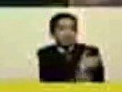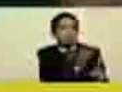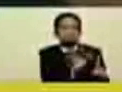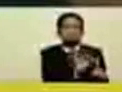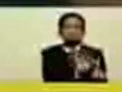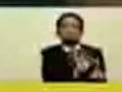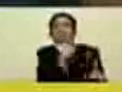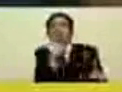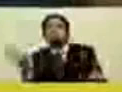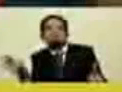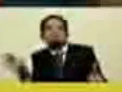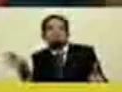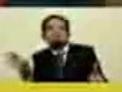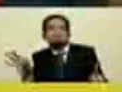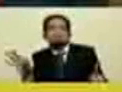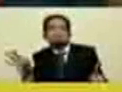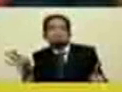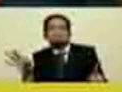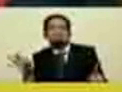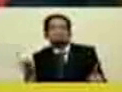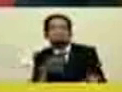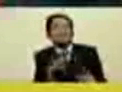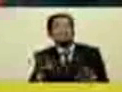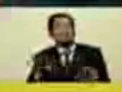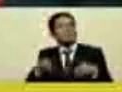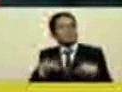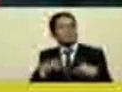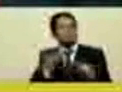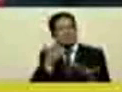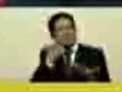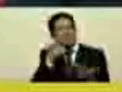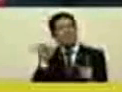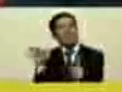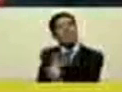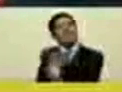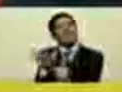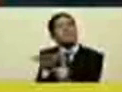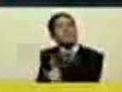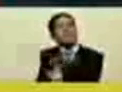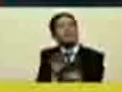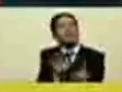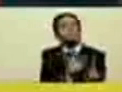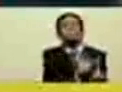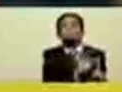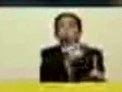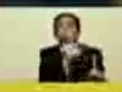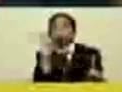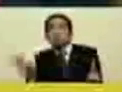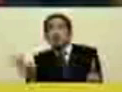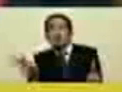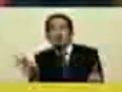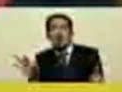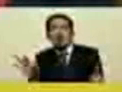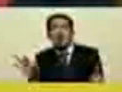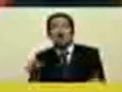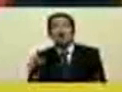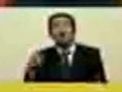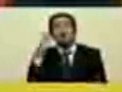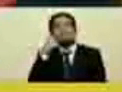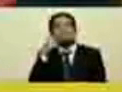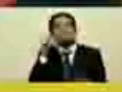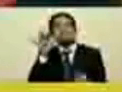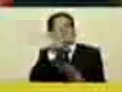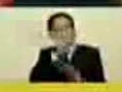y contaminando de intolerancia ideológica, de fascismo y de extremismo de derecha al resto